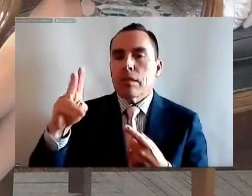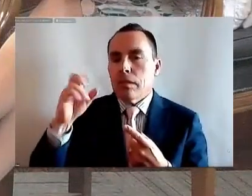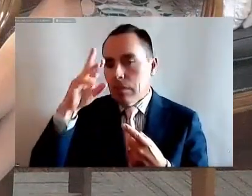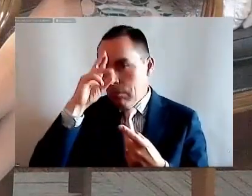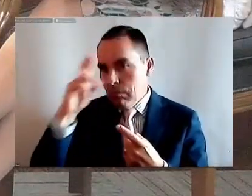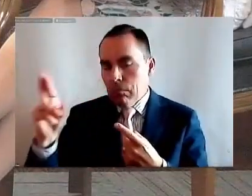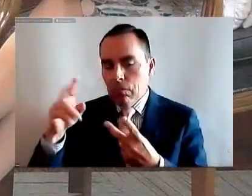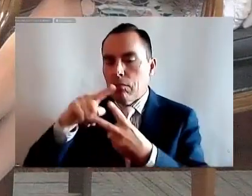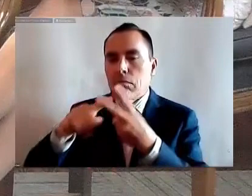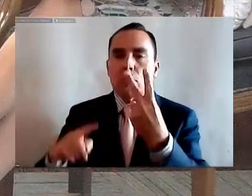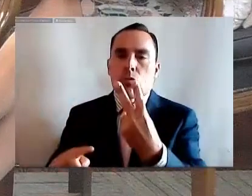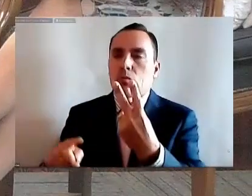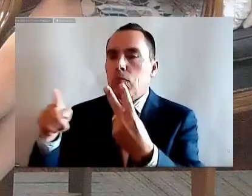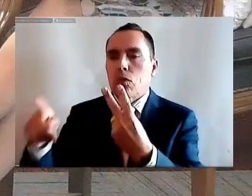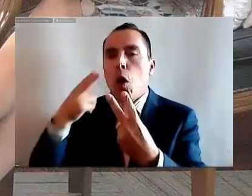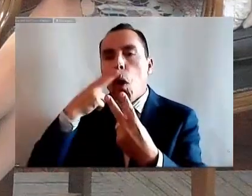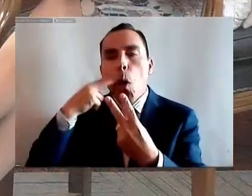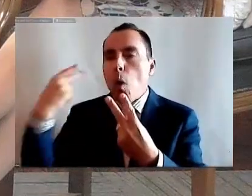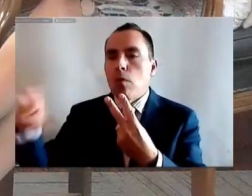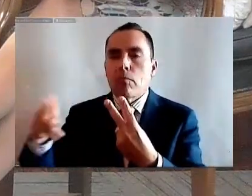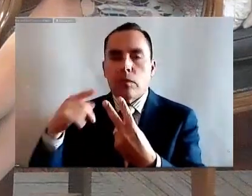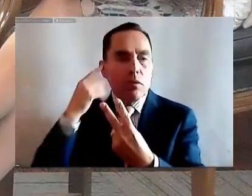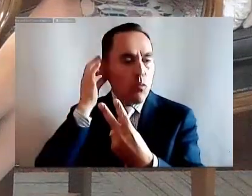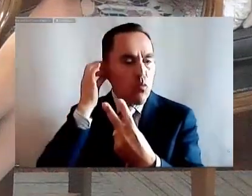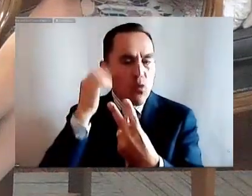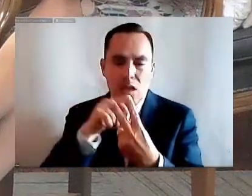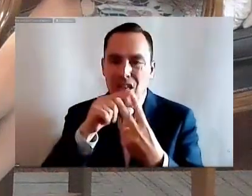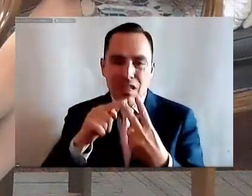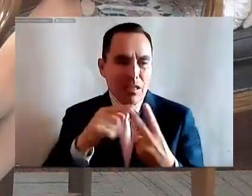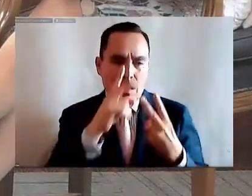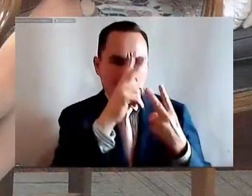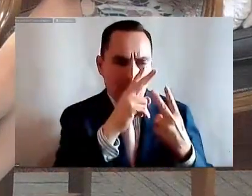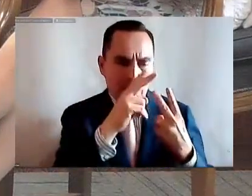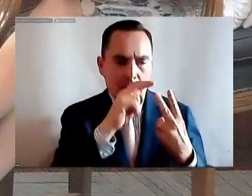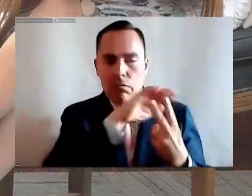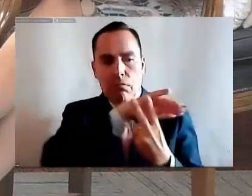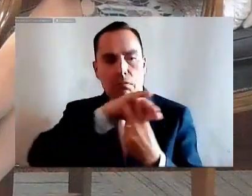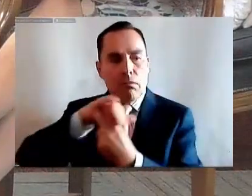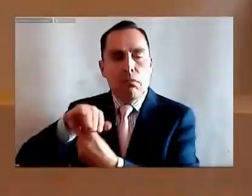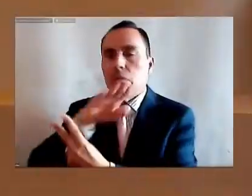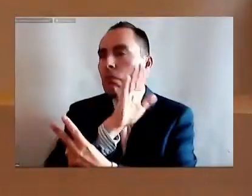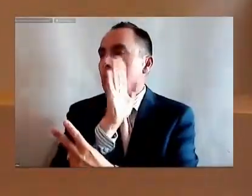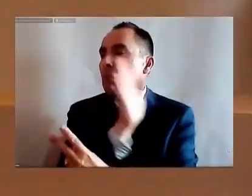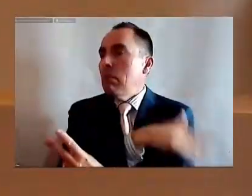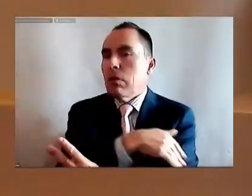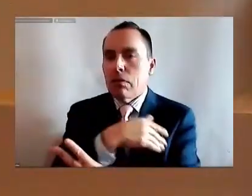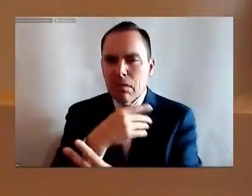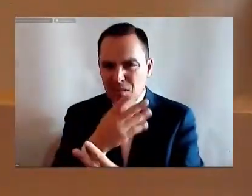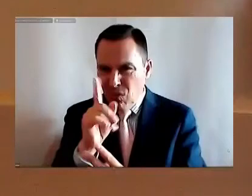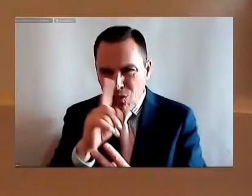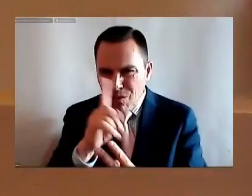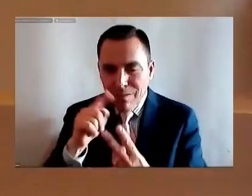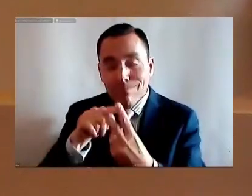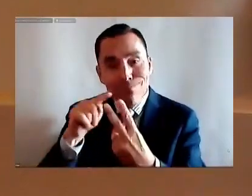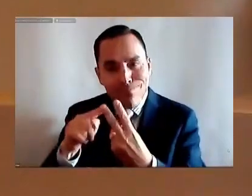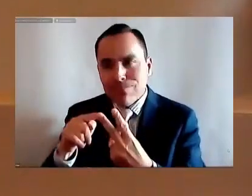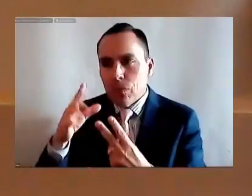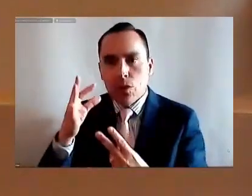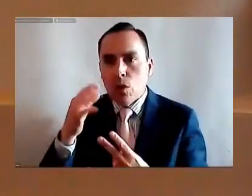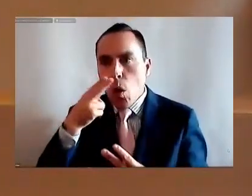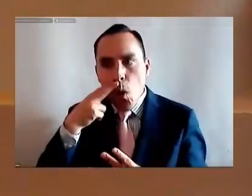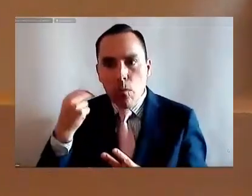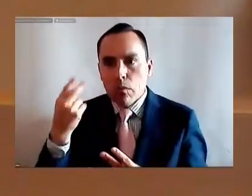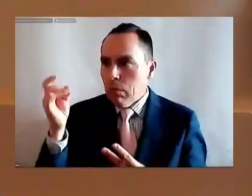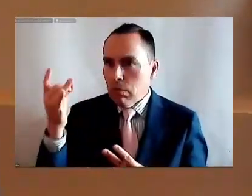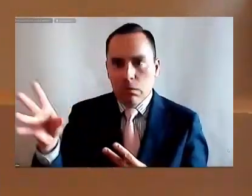mujer que tiene el trabajo de cuidado o ha tenido tradicionalmente el trabajo de cuidado, o de la mujer que se trata de